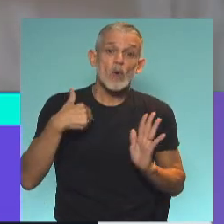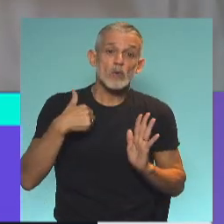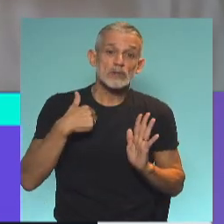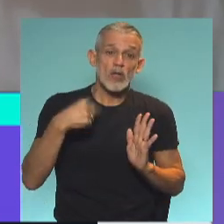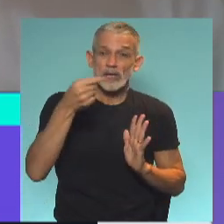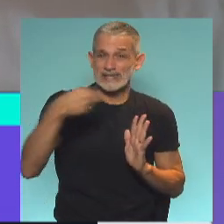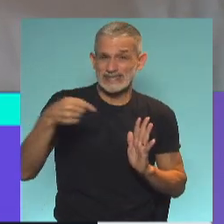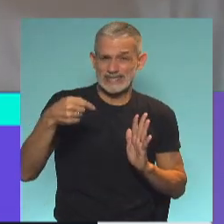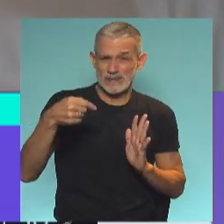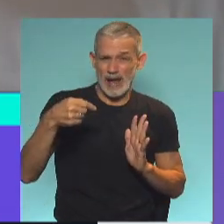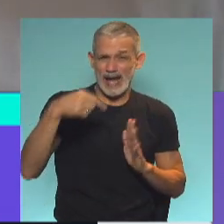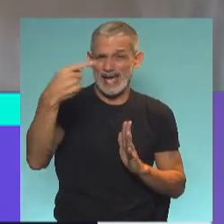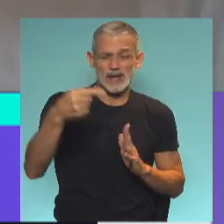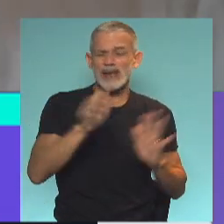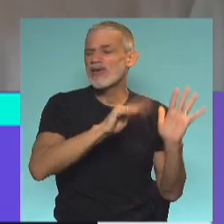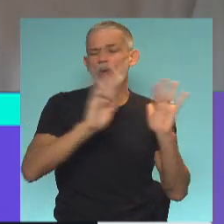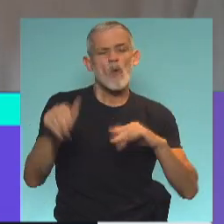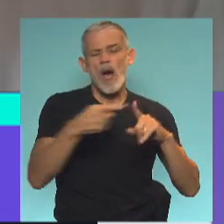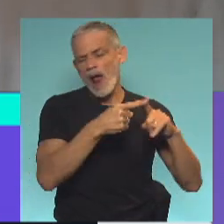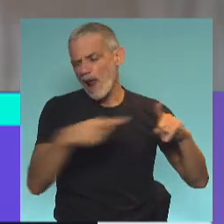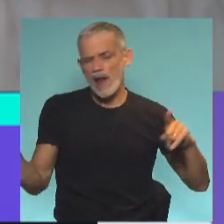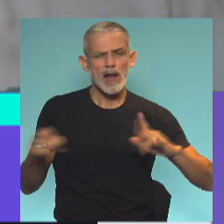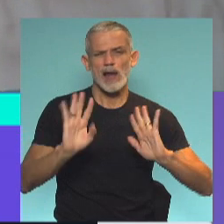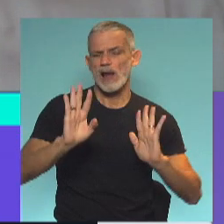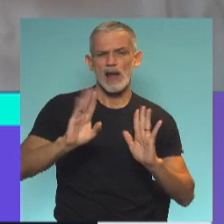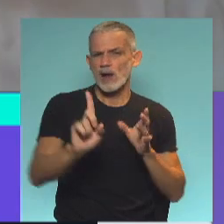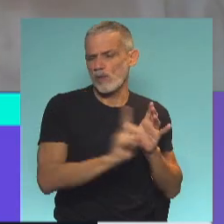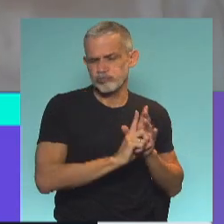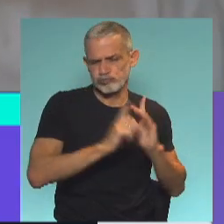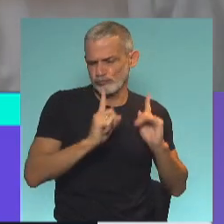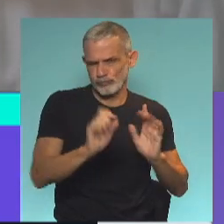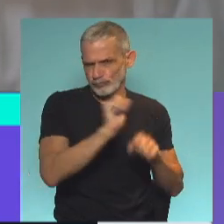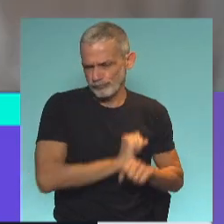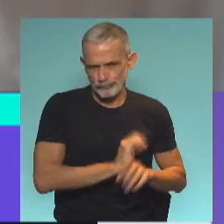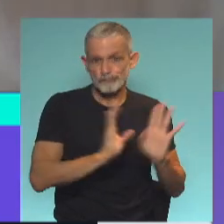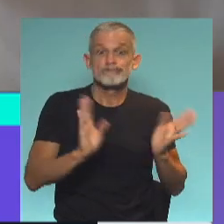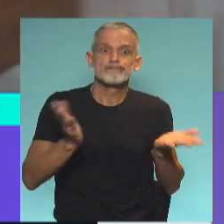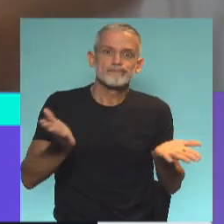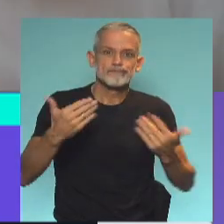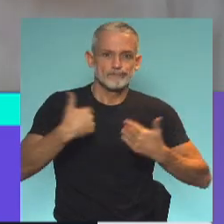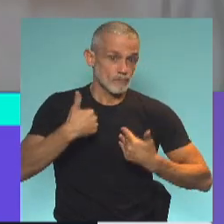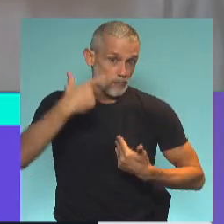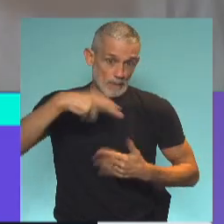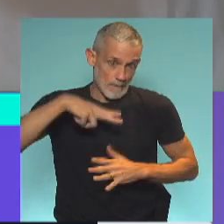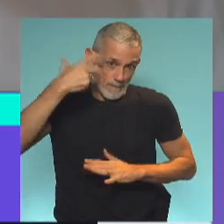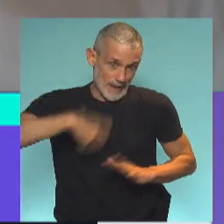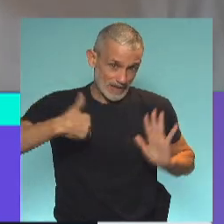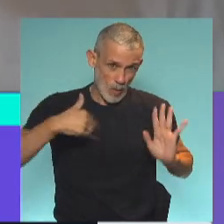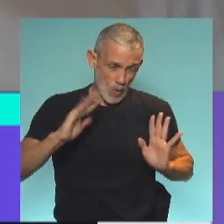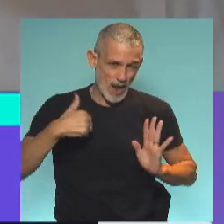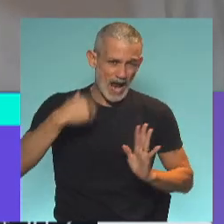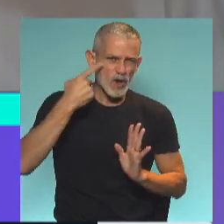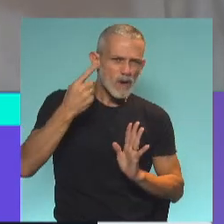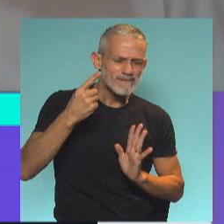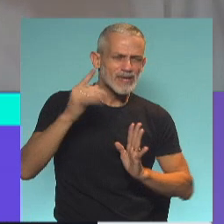la semana que viene exactamente igual como es esta. Y entonces ahí, en lo particular también, he advertido en